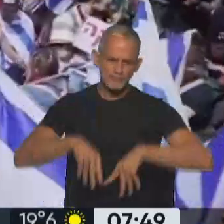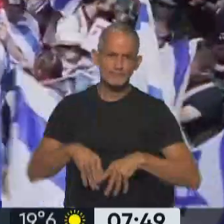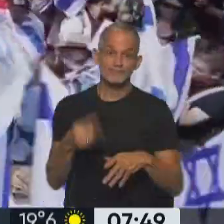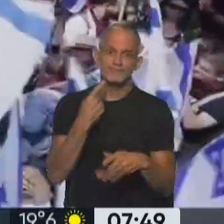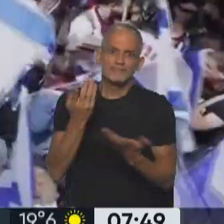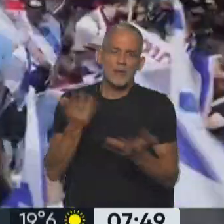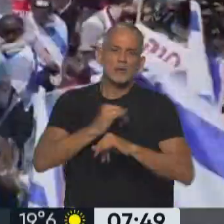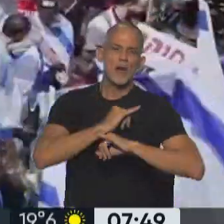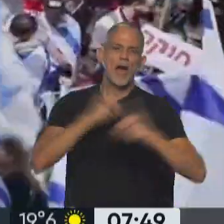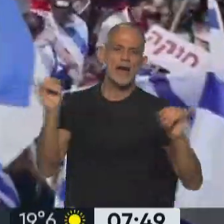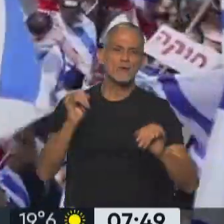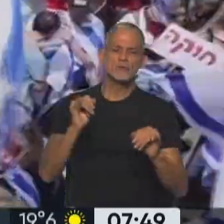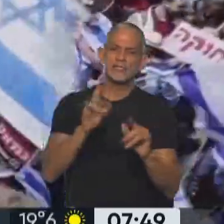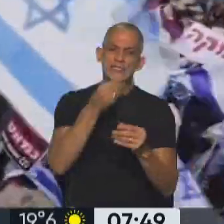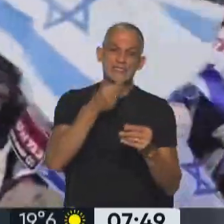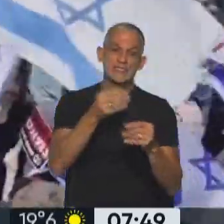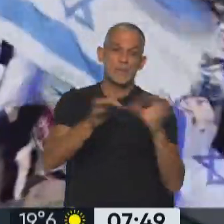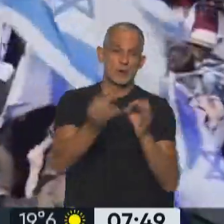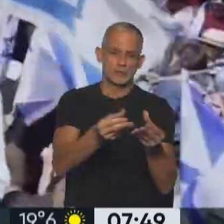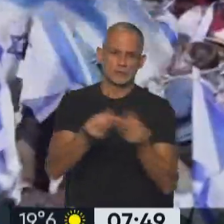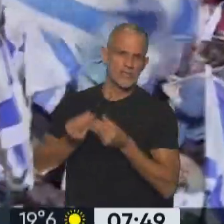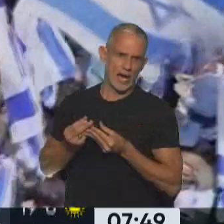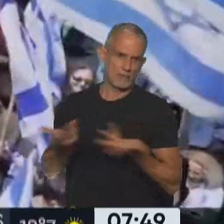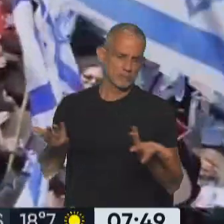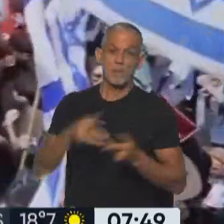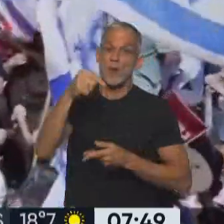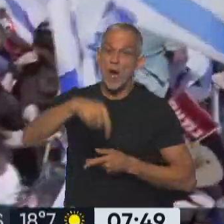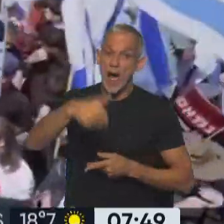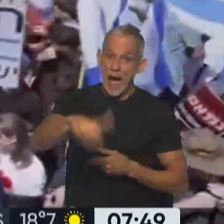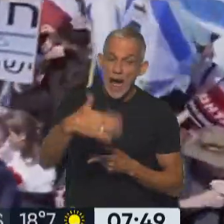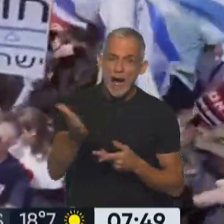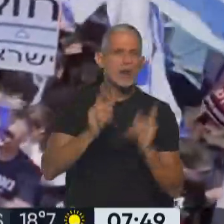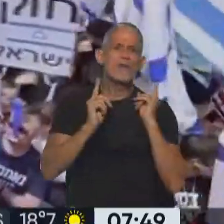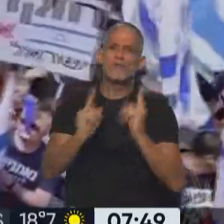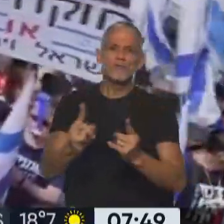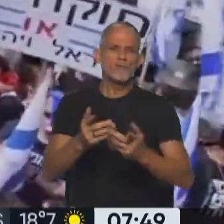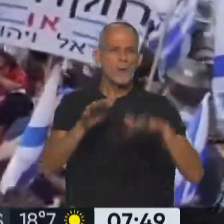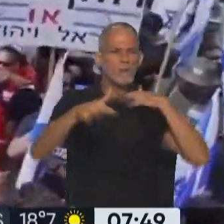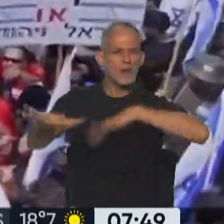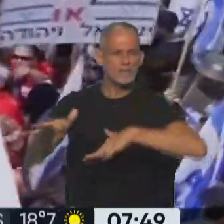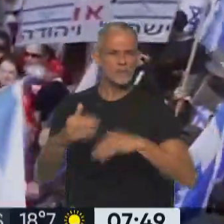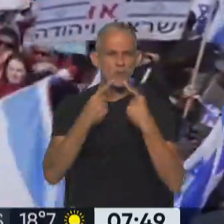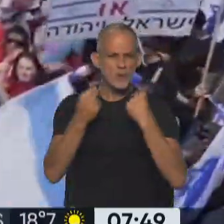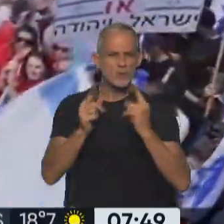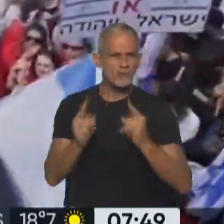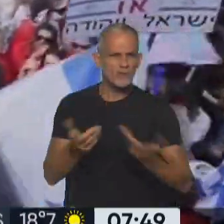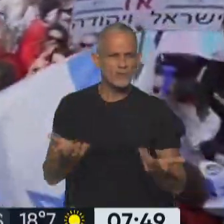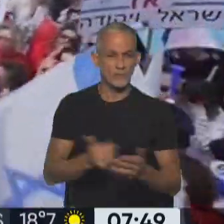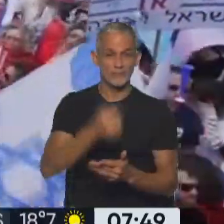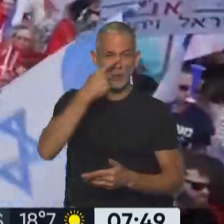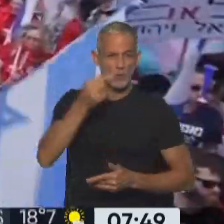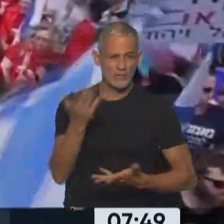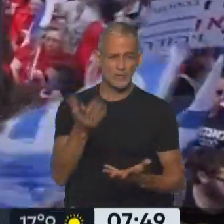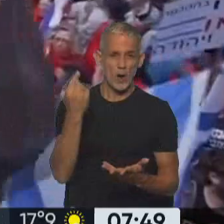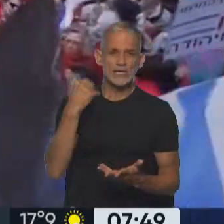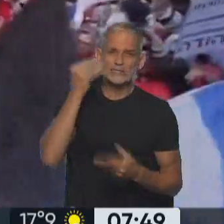donde anuncia el retiro de este proyecto, pero por lo pronto se mantiene la manifestación. Y por último, hay un poco